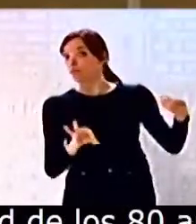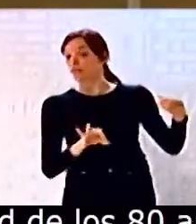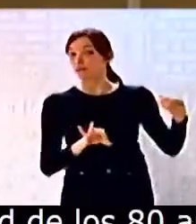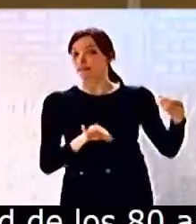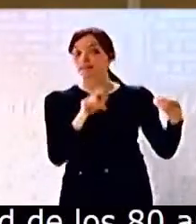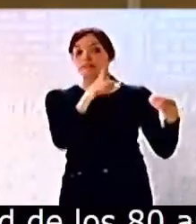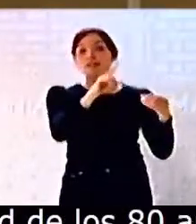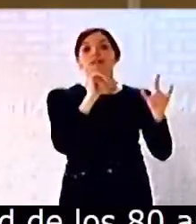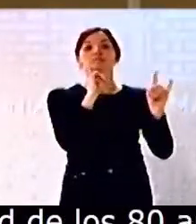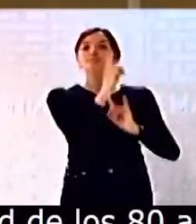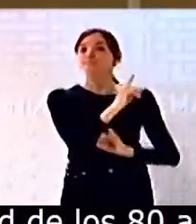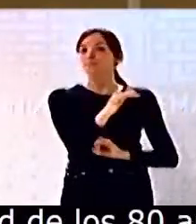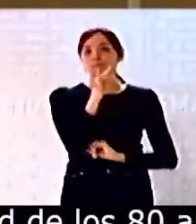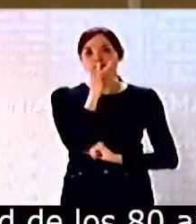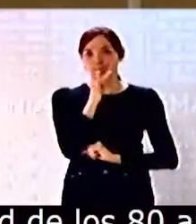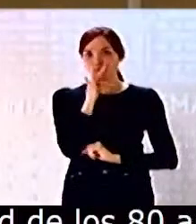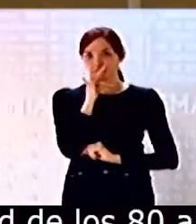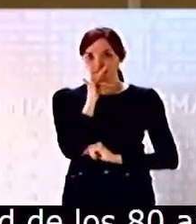hayan sido llamados.